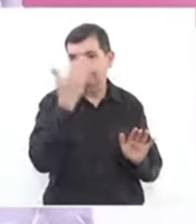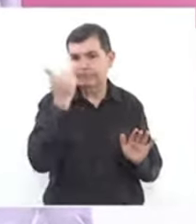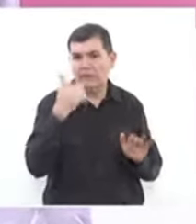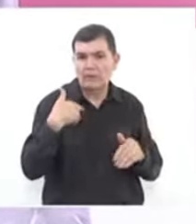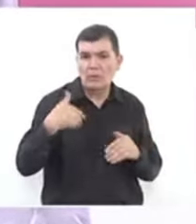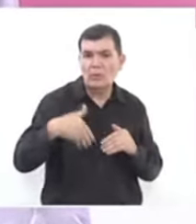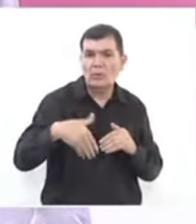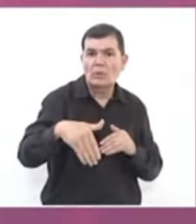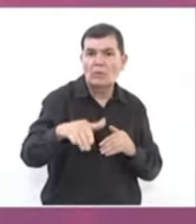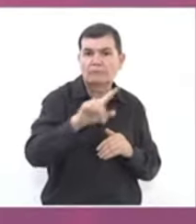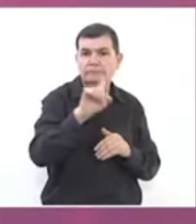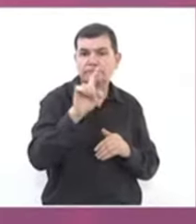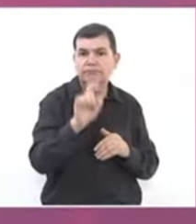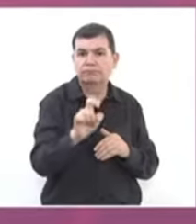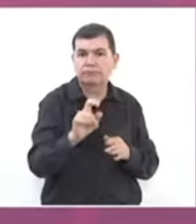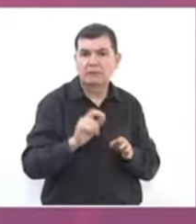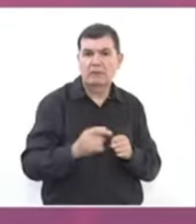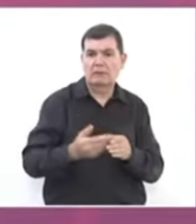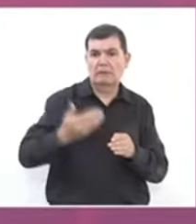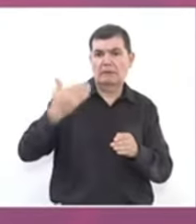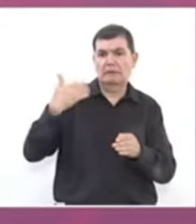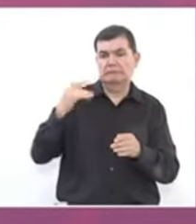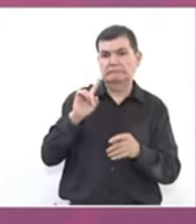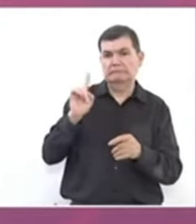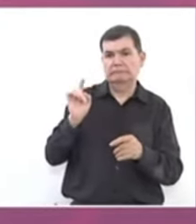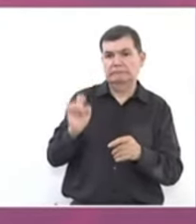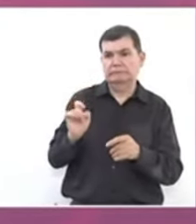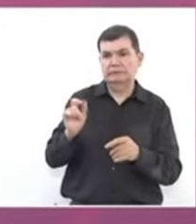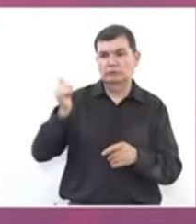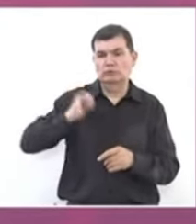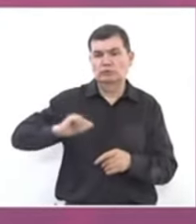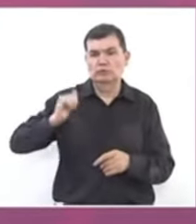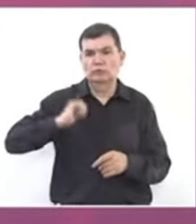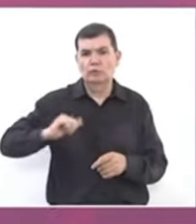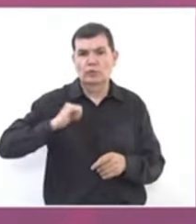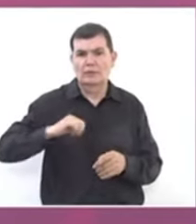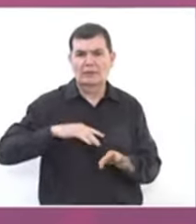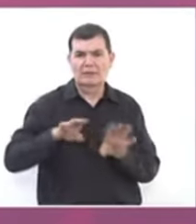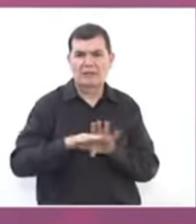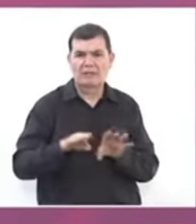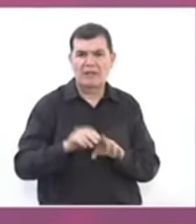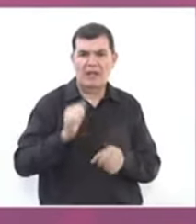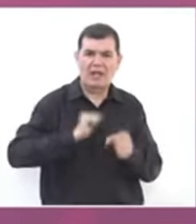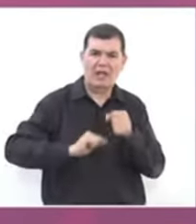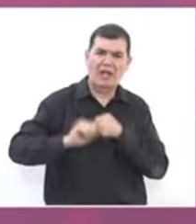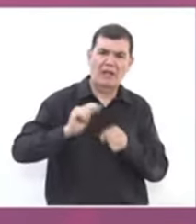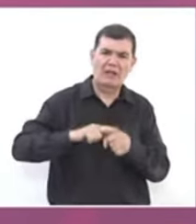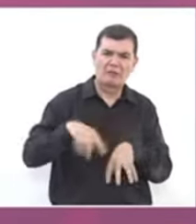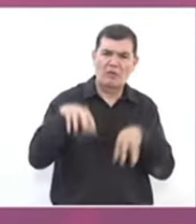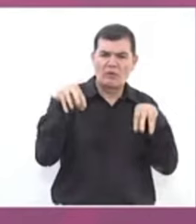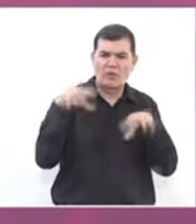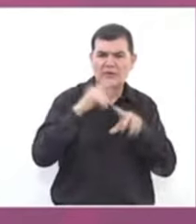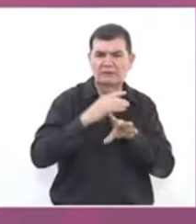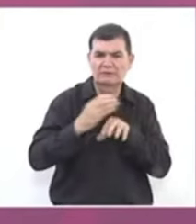mucho de antes, de la época prehispánica, A eso me voy a dedicar ahora,